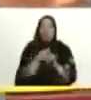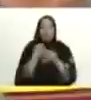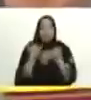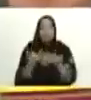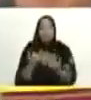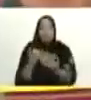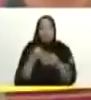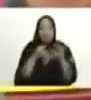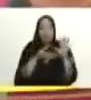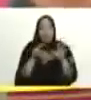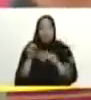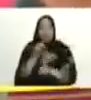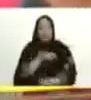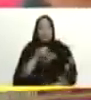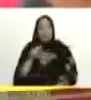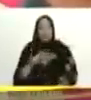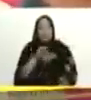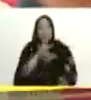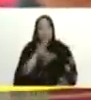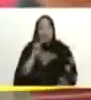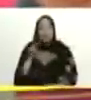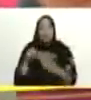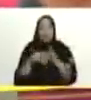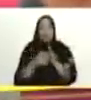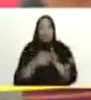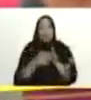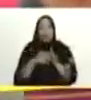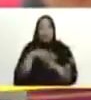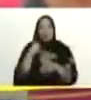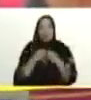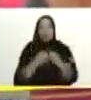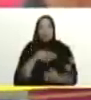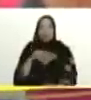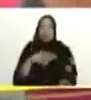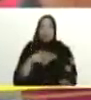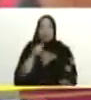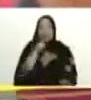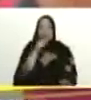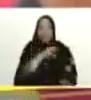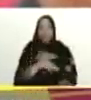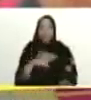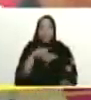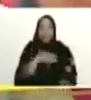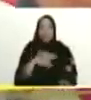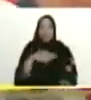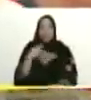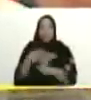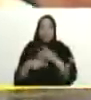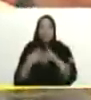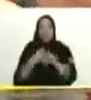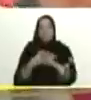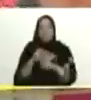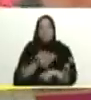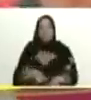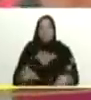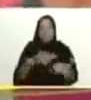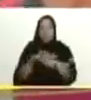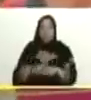somos 842 mil milicianas y milicianos con una misión, un arma y un lugar.